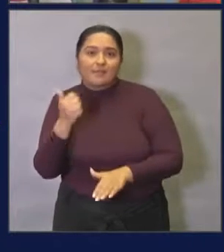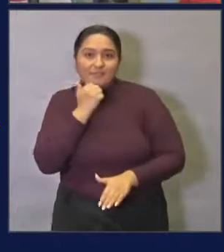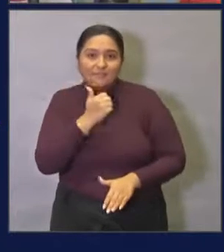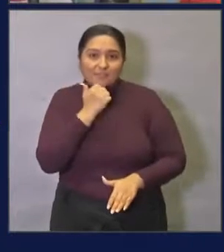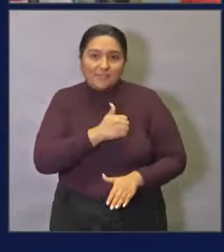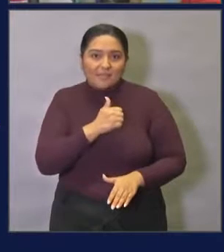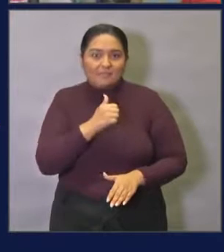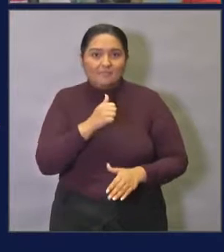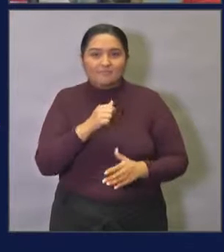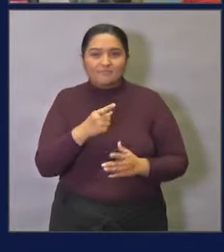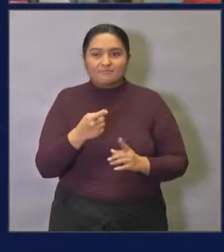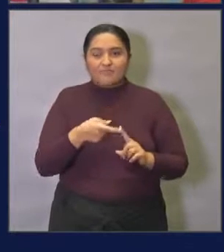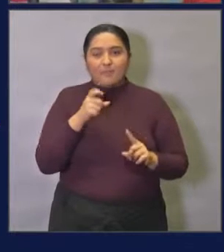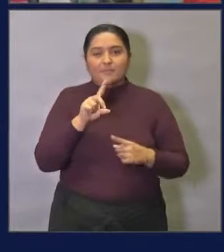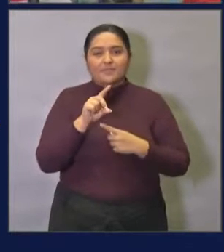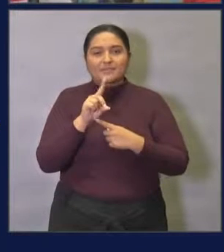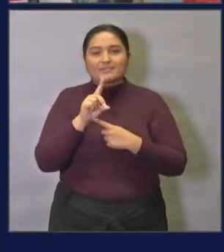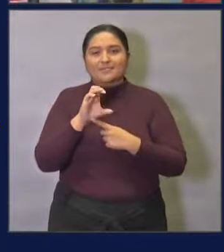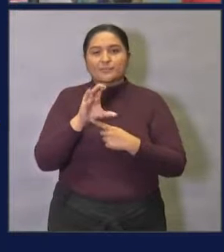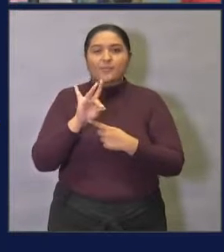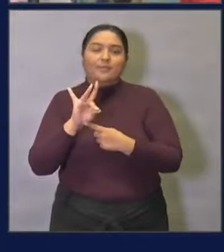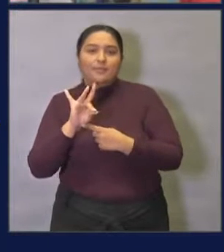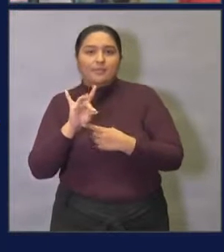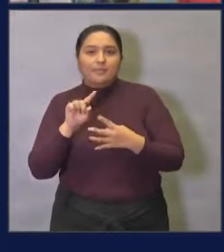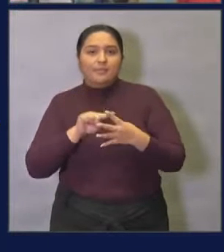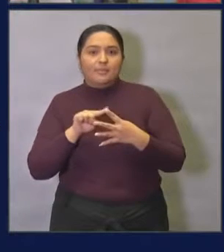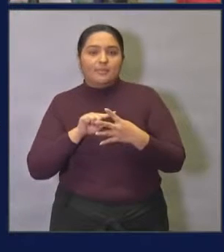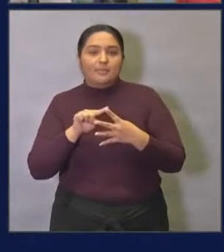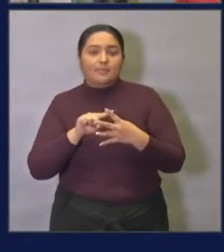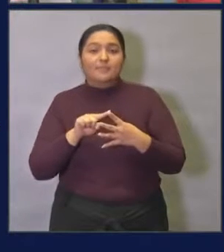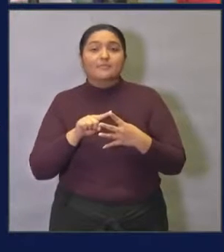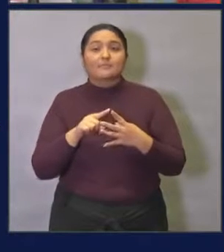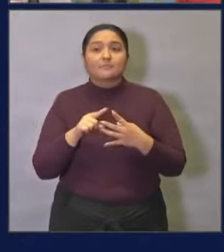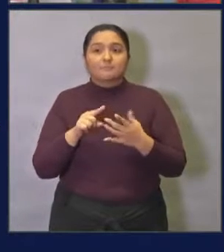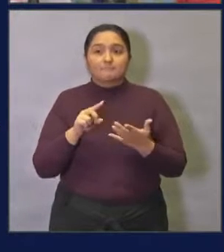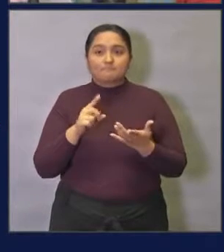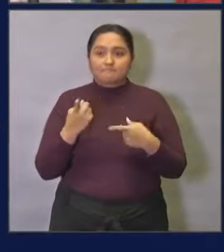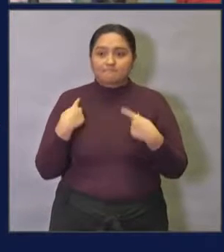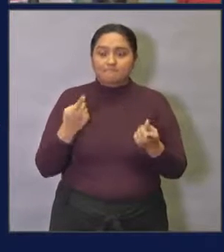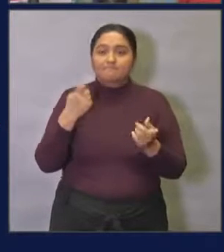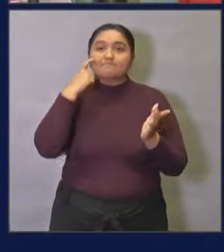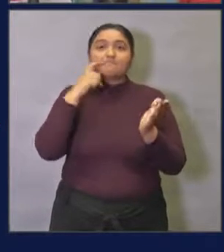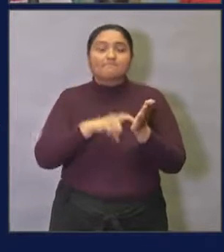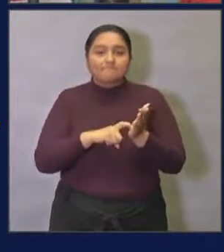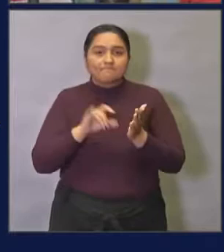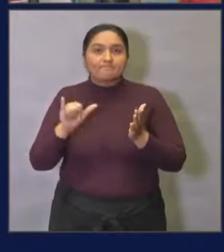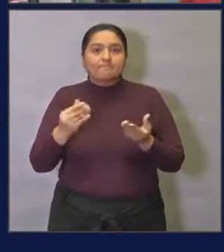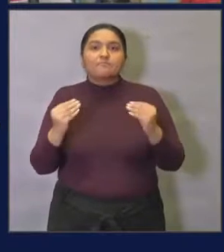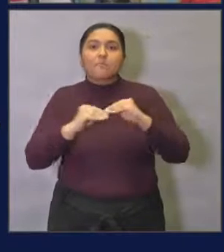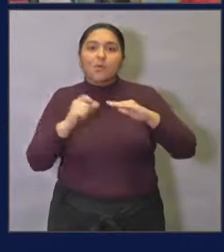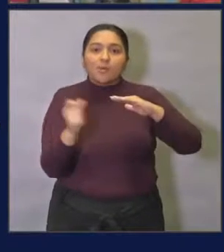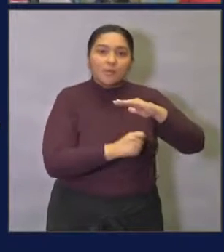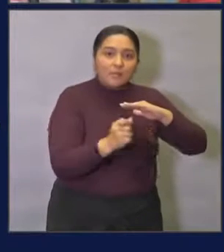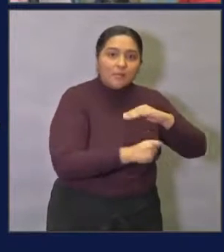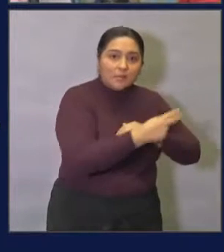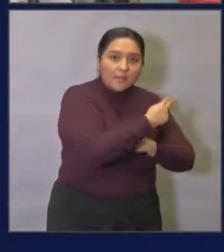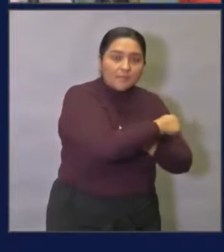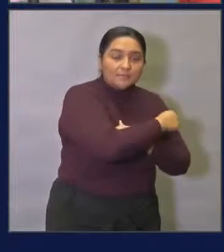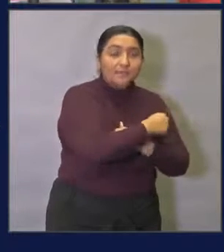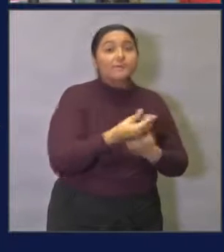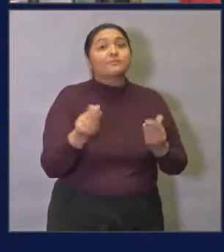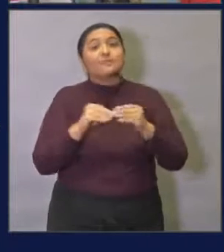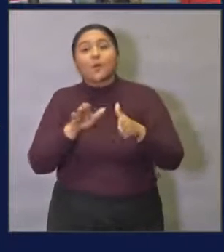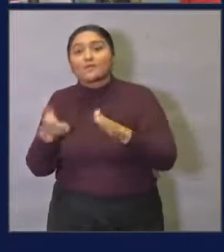de diciembre. Debido a que seguimos viendo más casos y más hospitalizaciones, el aumento de los